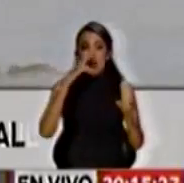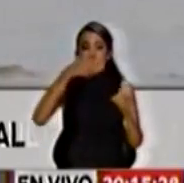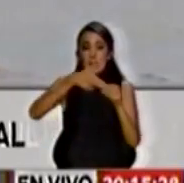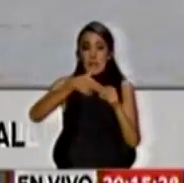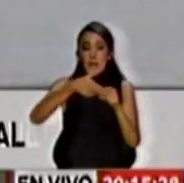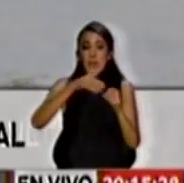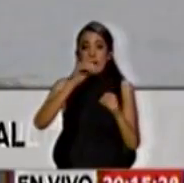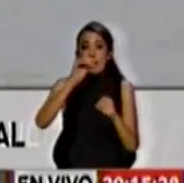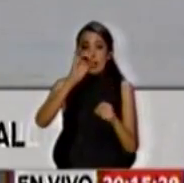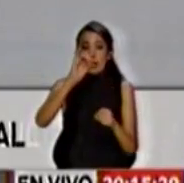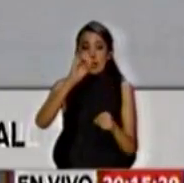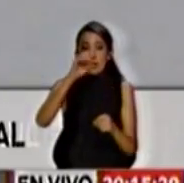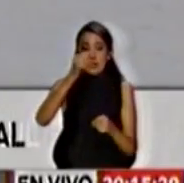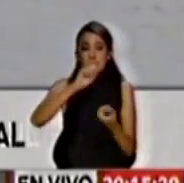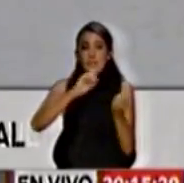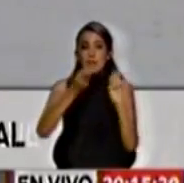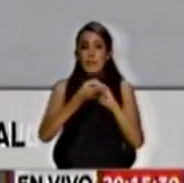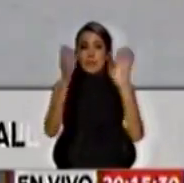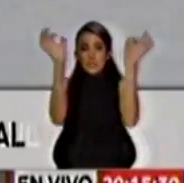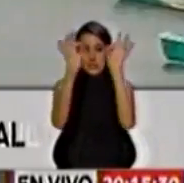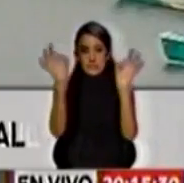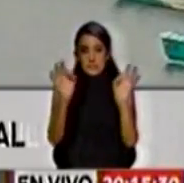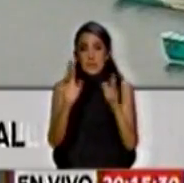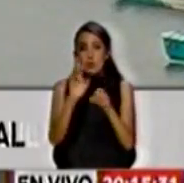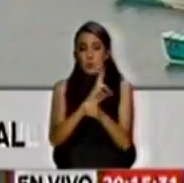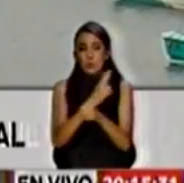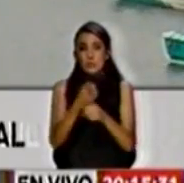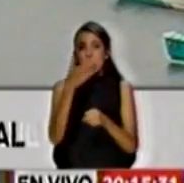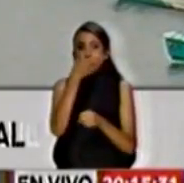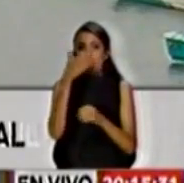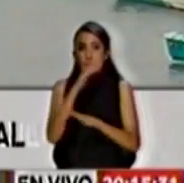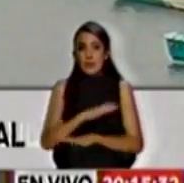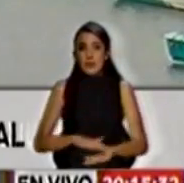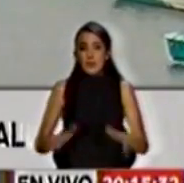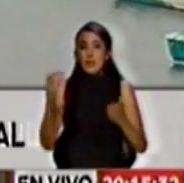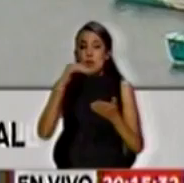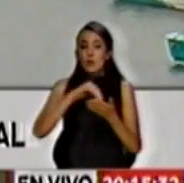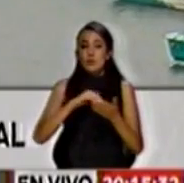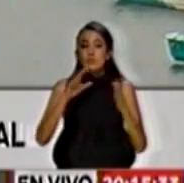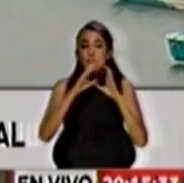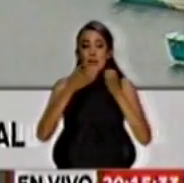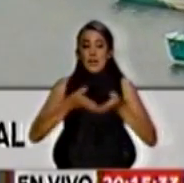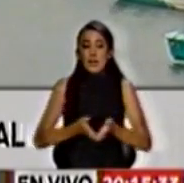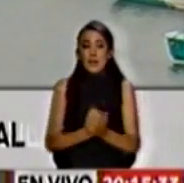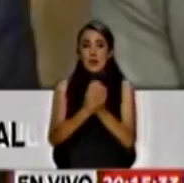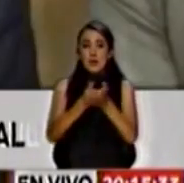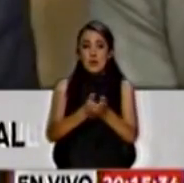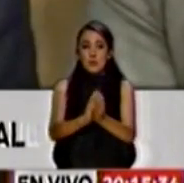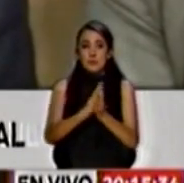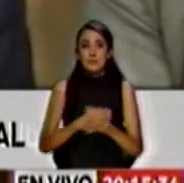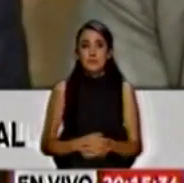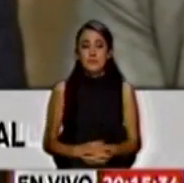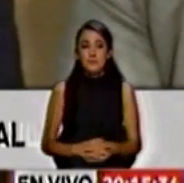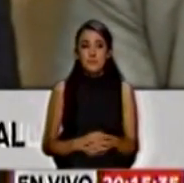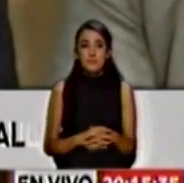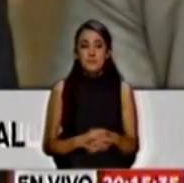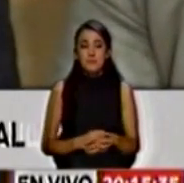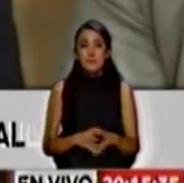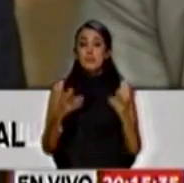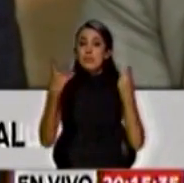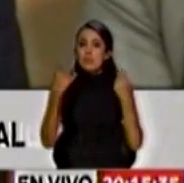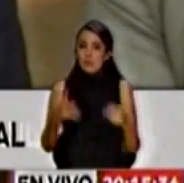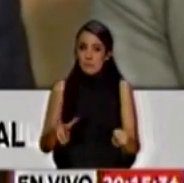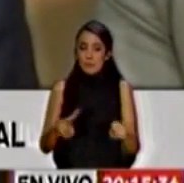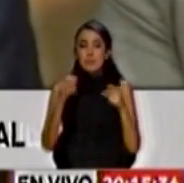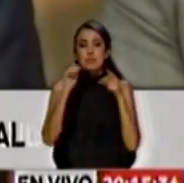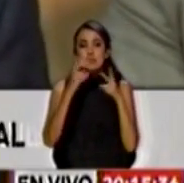dio a conocer que los próximos 30 días se efectuará la reclasificación de embarcaciones del sector pesquero se activará de manera